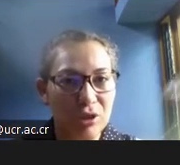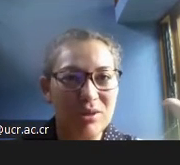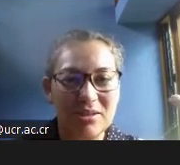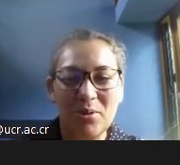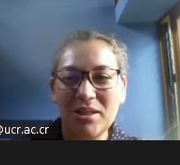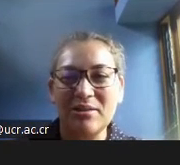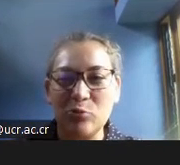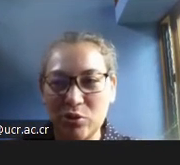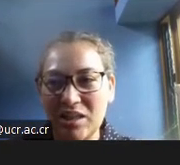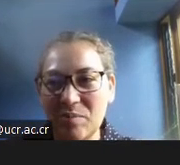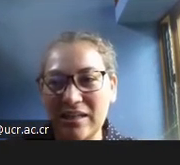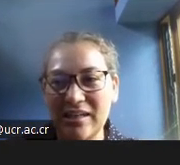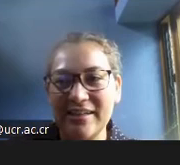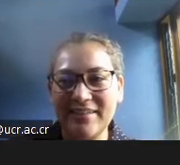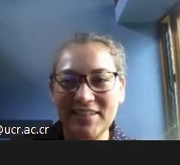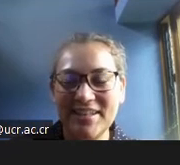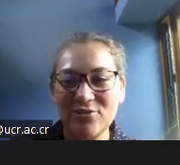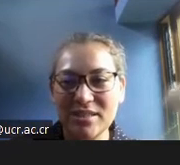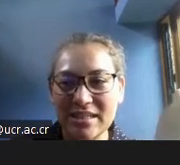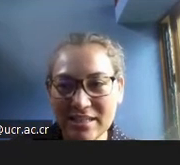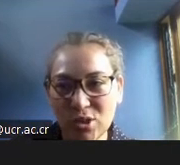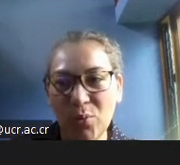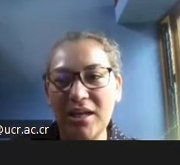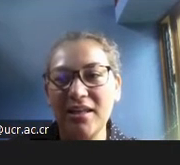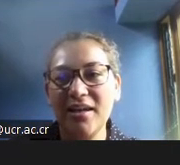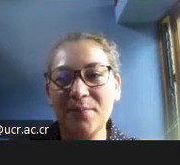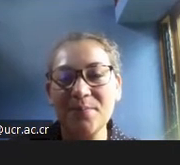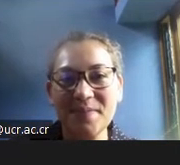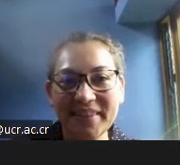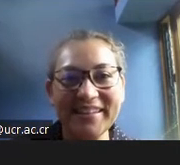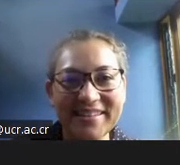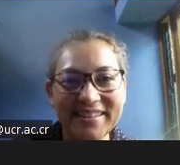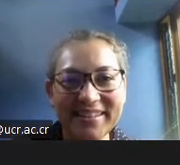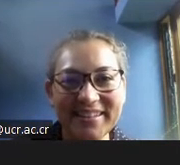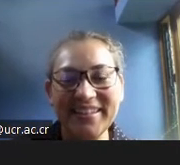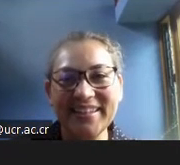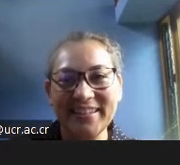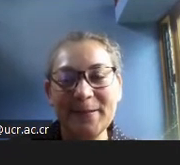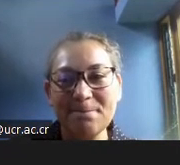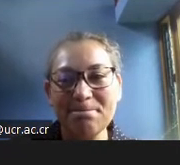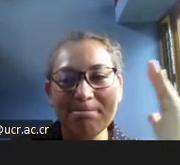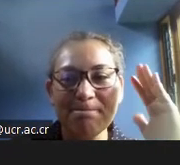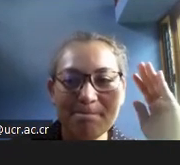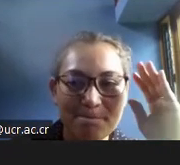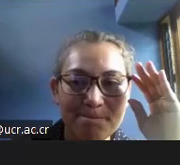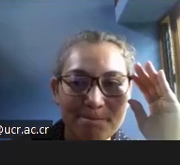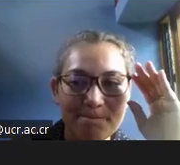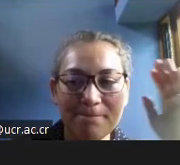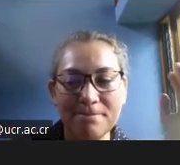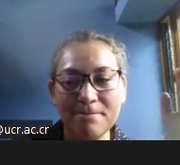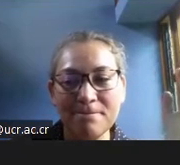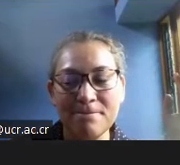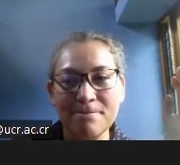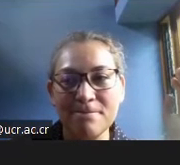Eso es lo que yo entiendo ahorita. Usted ahorita me aclara, ¿verdad? Entonces, sí, esa es como la idea. Exacto, es que digamos lo que yo creo,